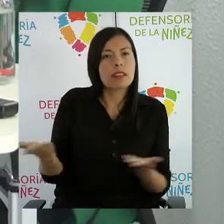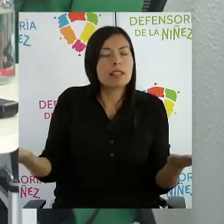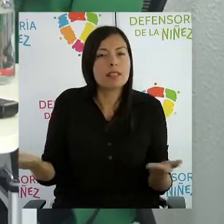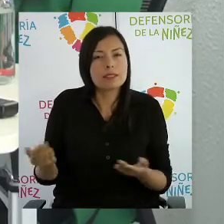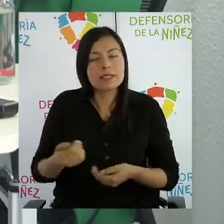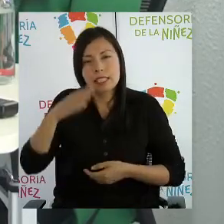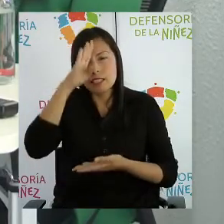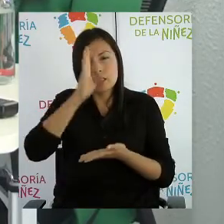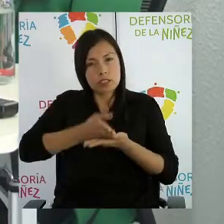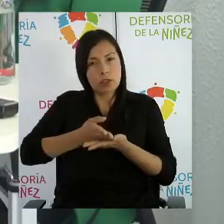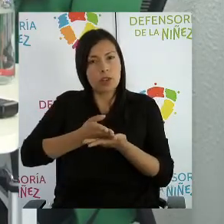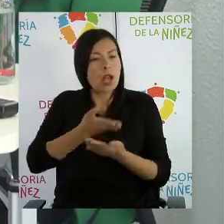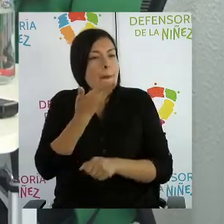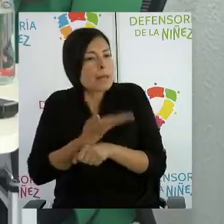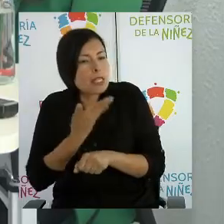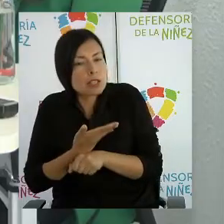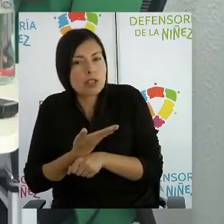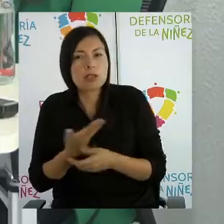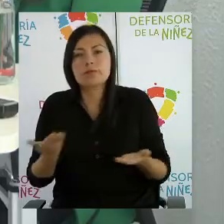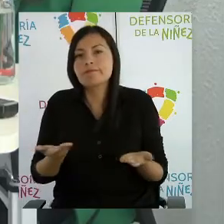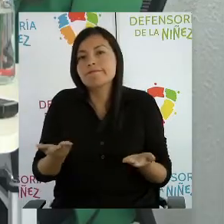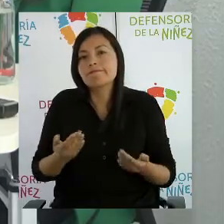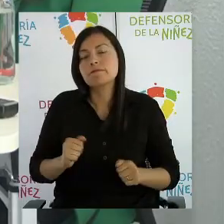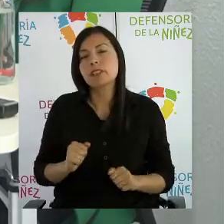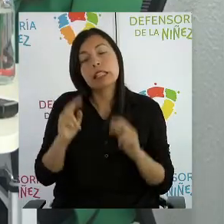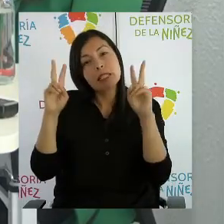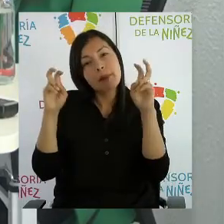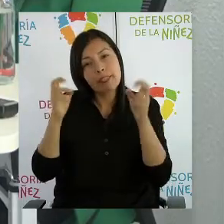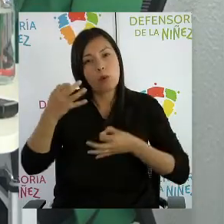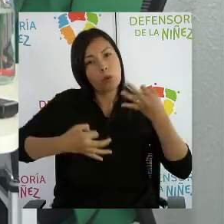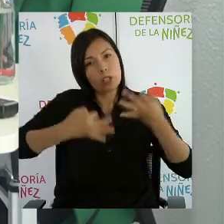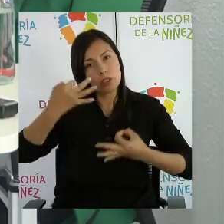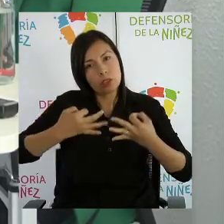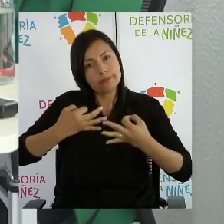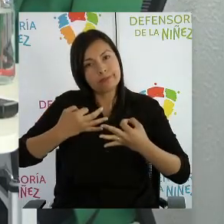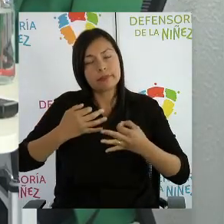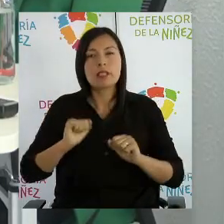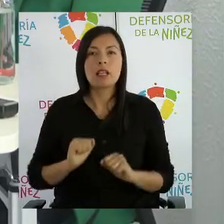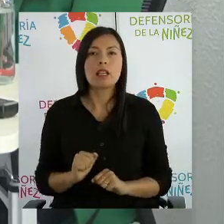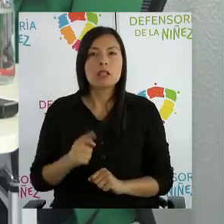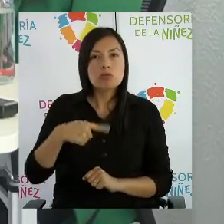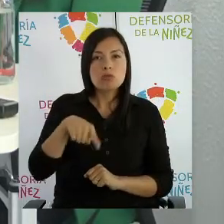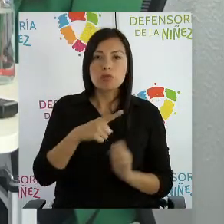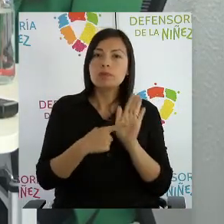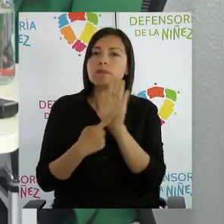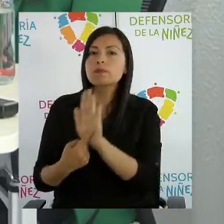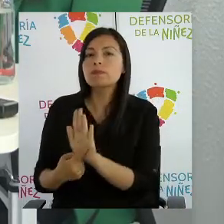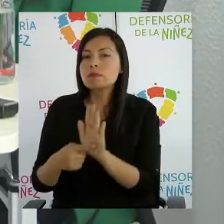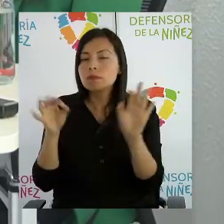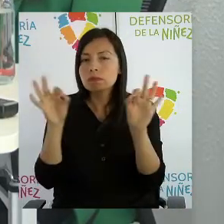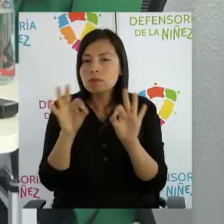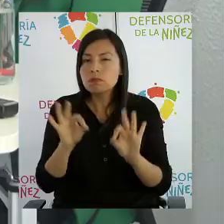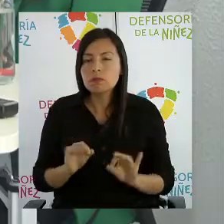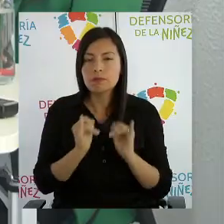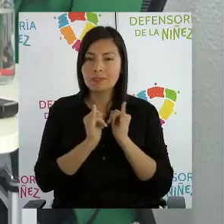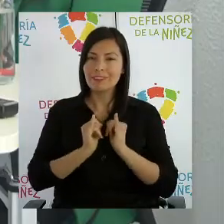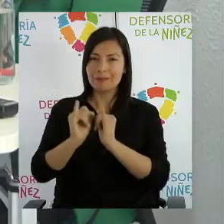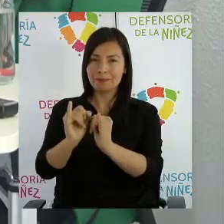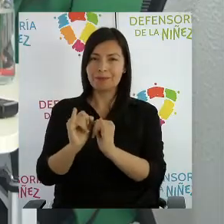en una decisión y una petición que se está haciendo desde el ámbito jurídico. En ese sentido, lo que podemos plantear es que en términos de la información